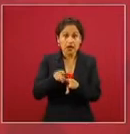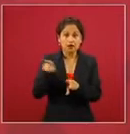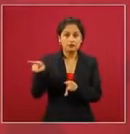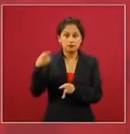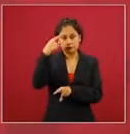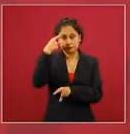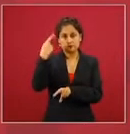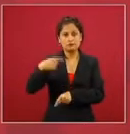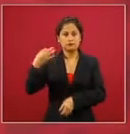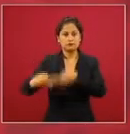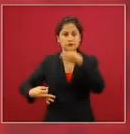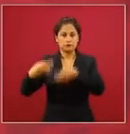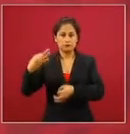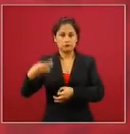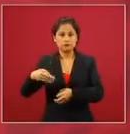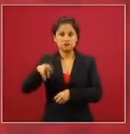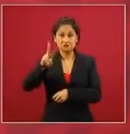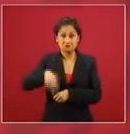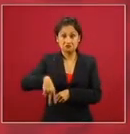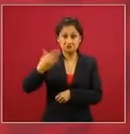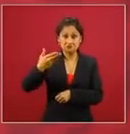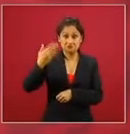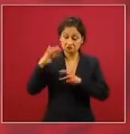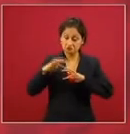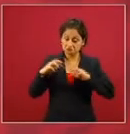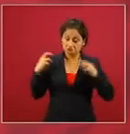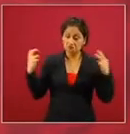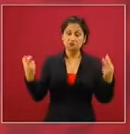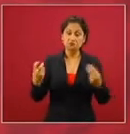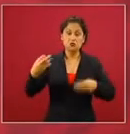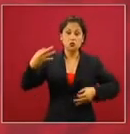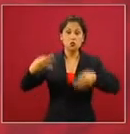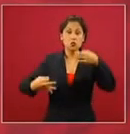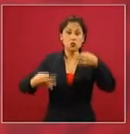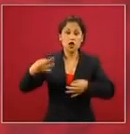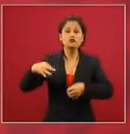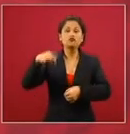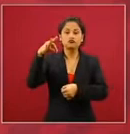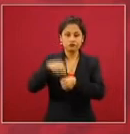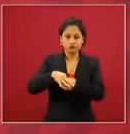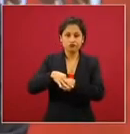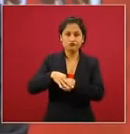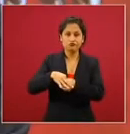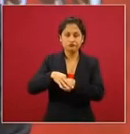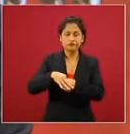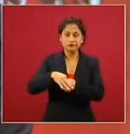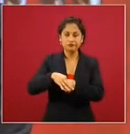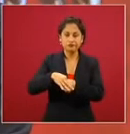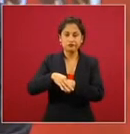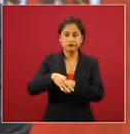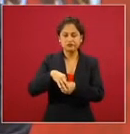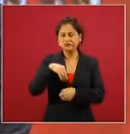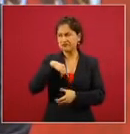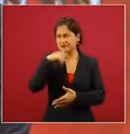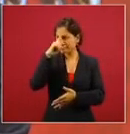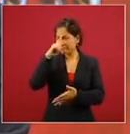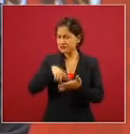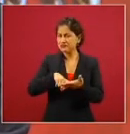Y hubo un jurado y una votación. Creo que fueron